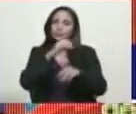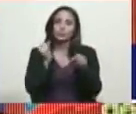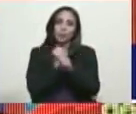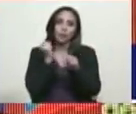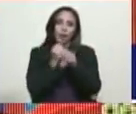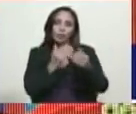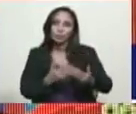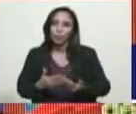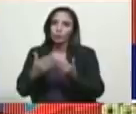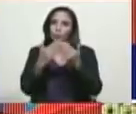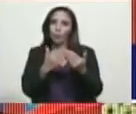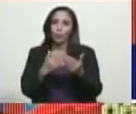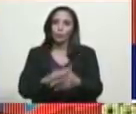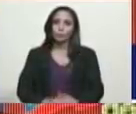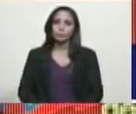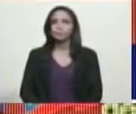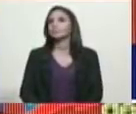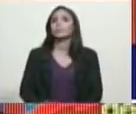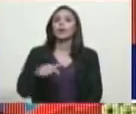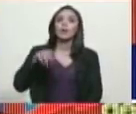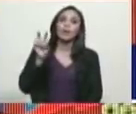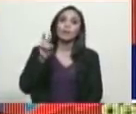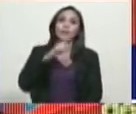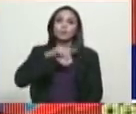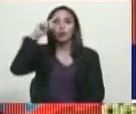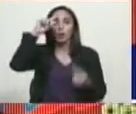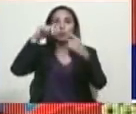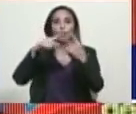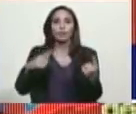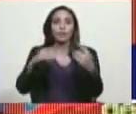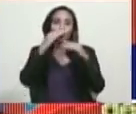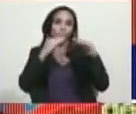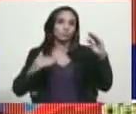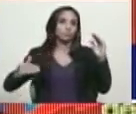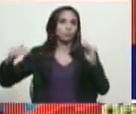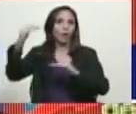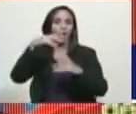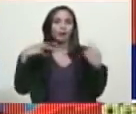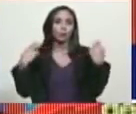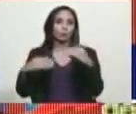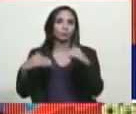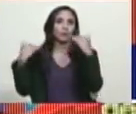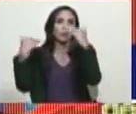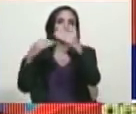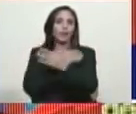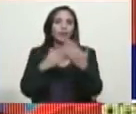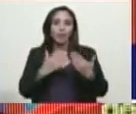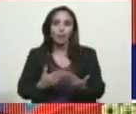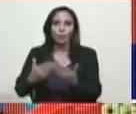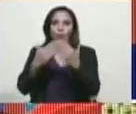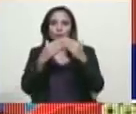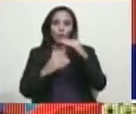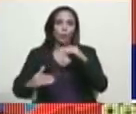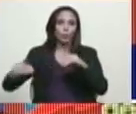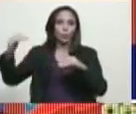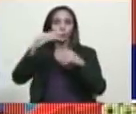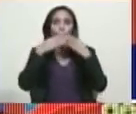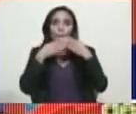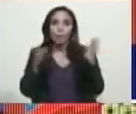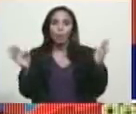estudios. Venezuela tiene que lograr los más altos niveles de educación